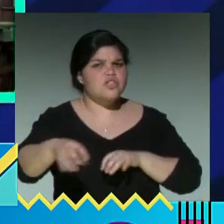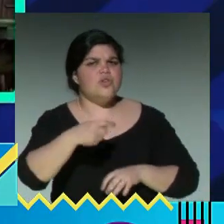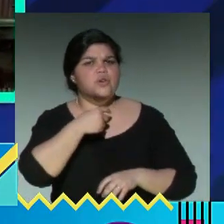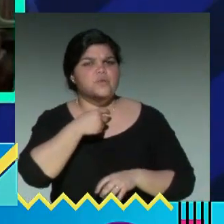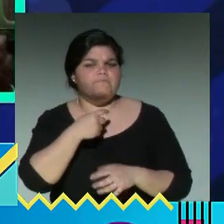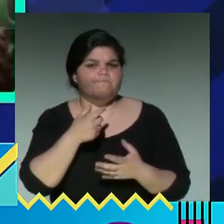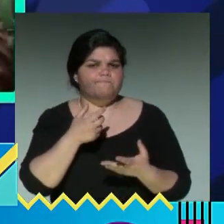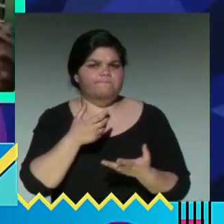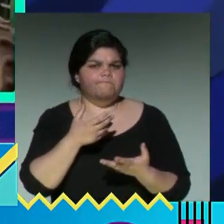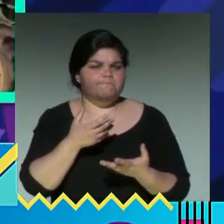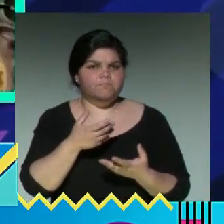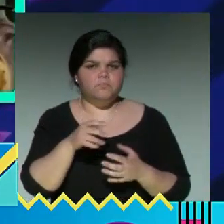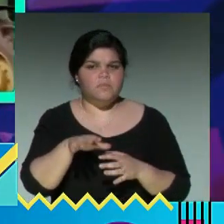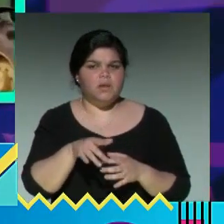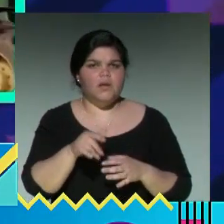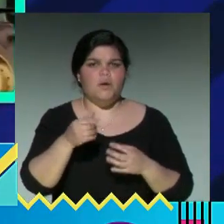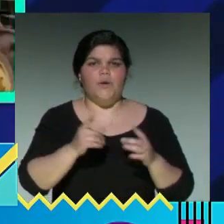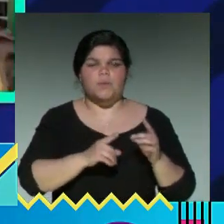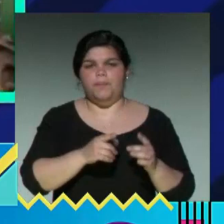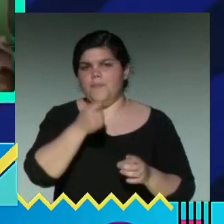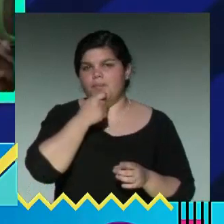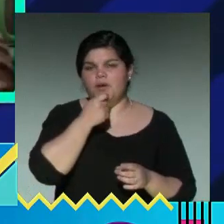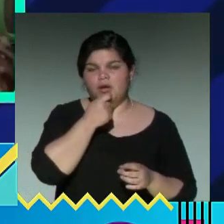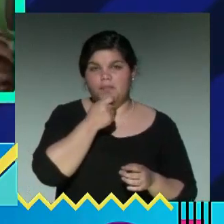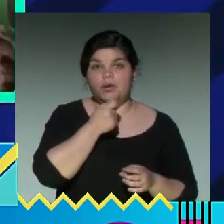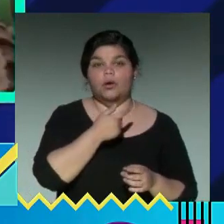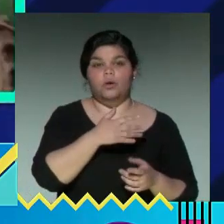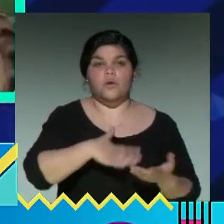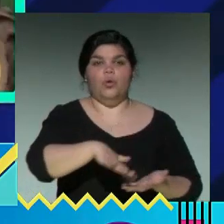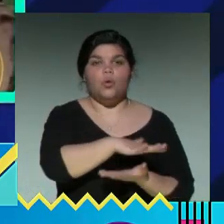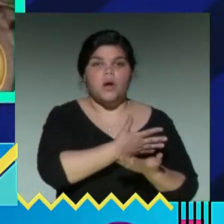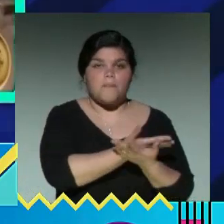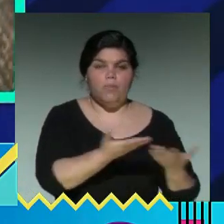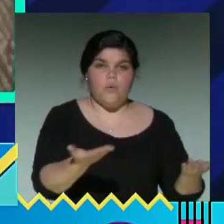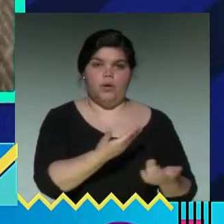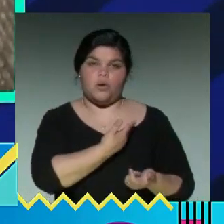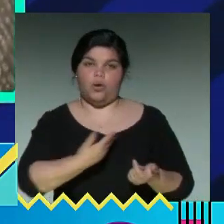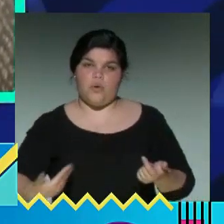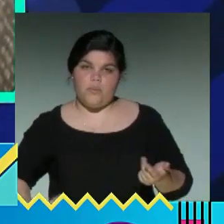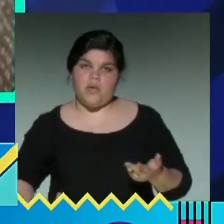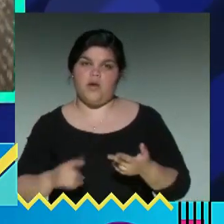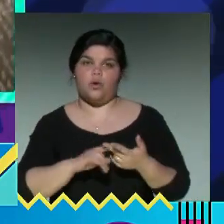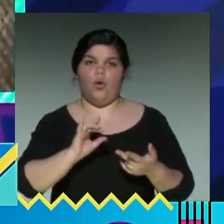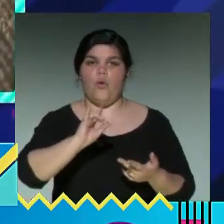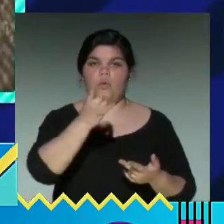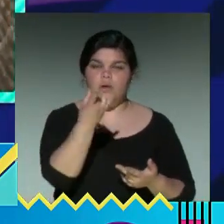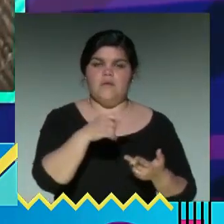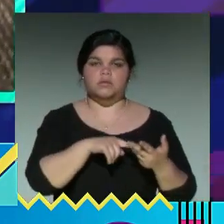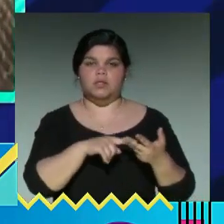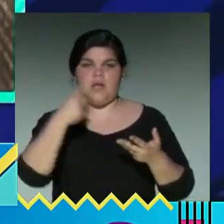como organismos públicos, como sociedad, como Estado, llámese universidad o